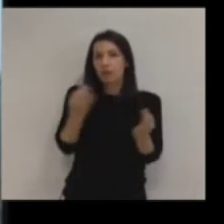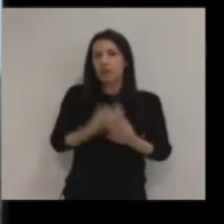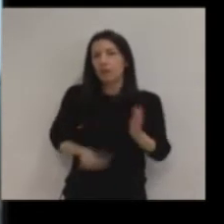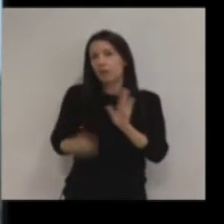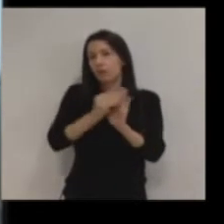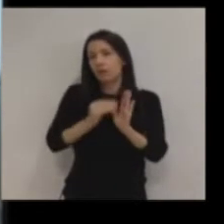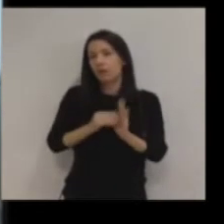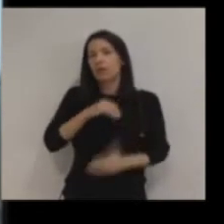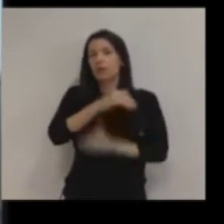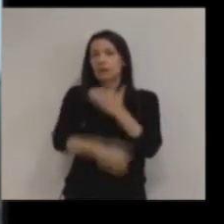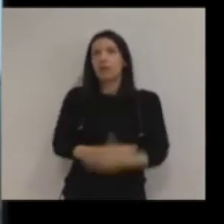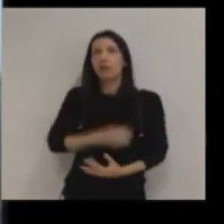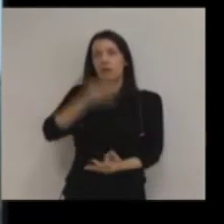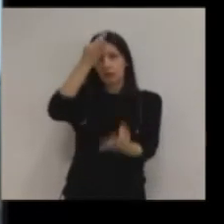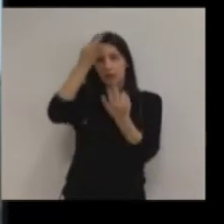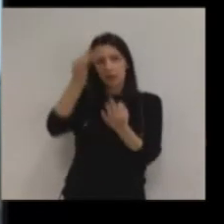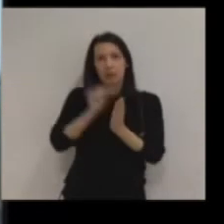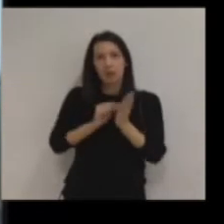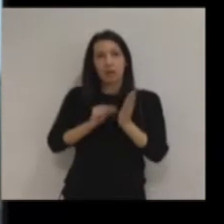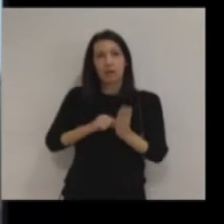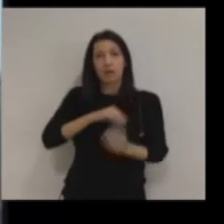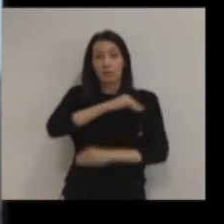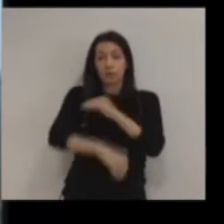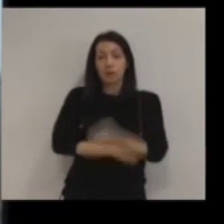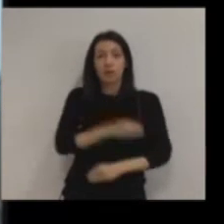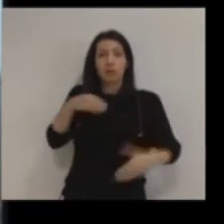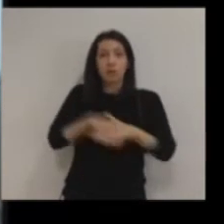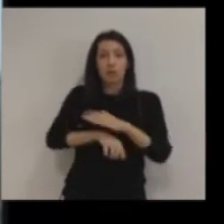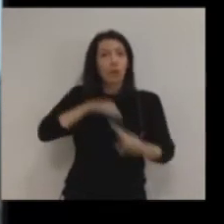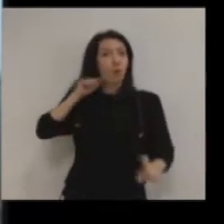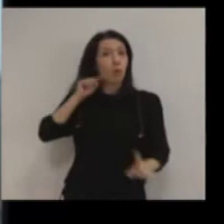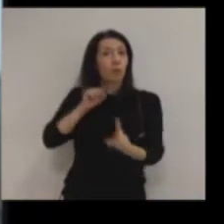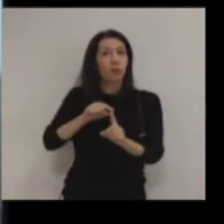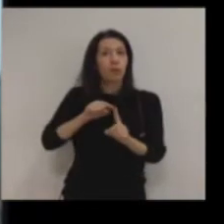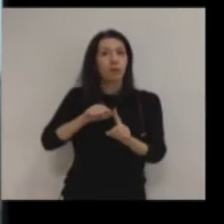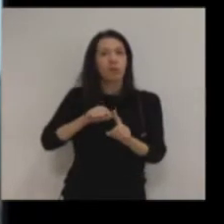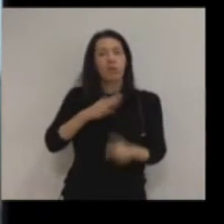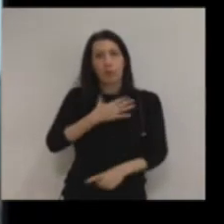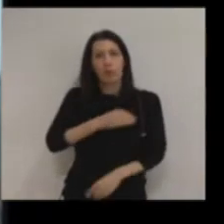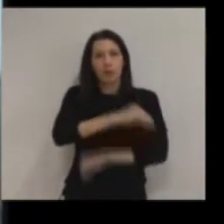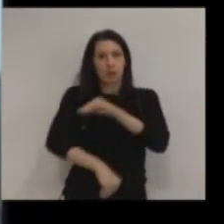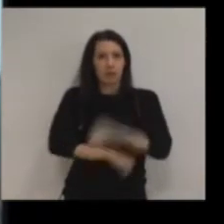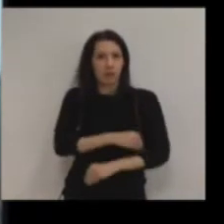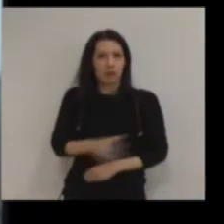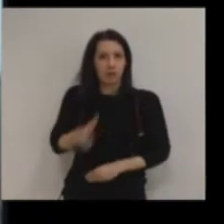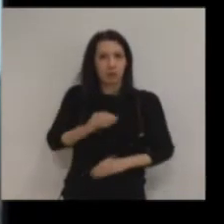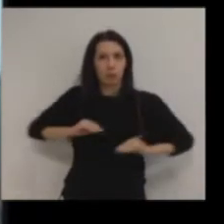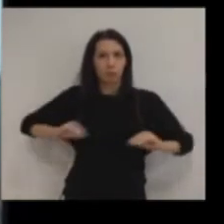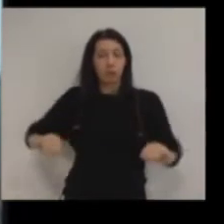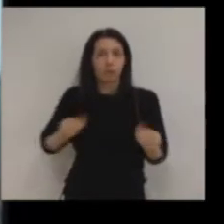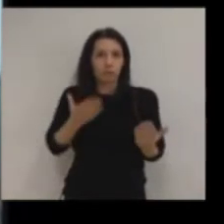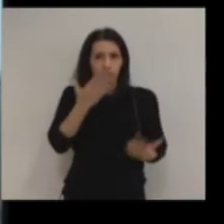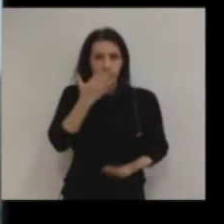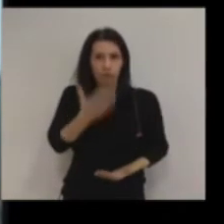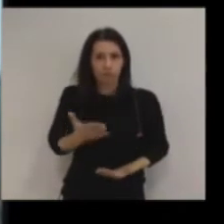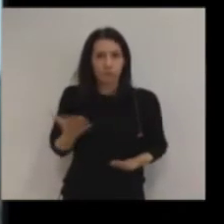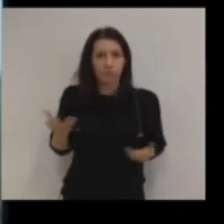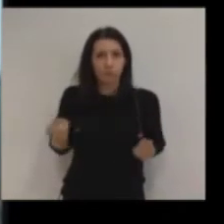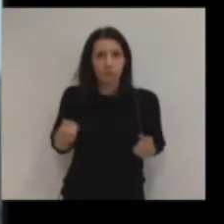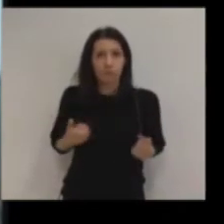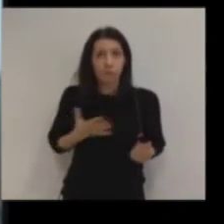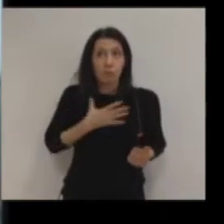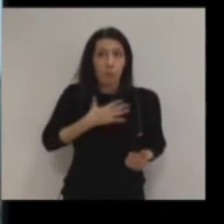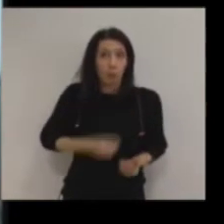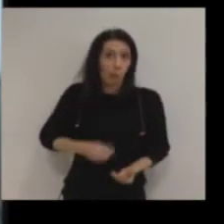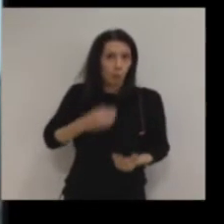procedimientos con las condiciones y criterios de accesibilidad y usabilidad para poder hacer ejercicio de ese derecho, ¿no? Pero la verdad es que no llego a ver, a lo mejor soy